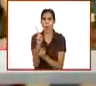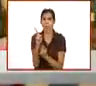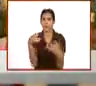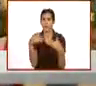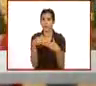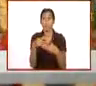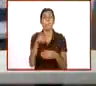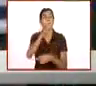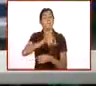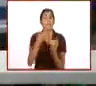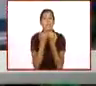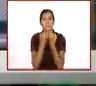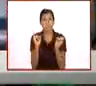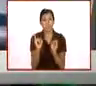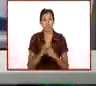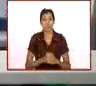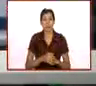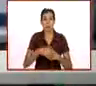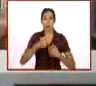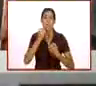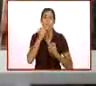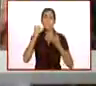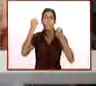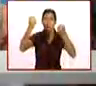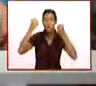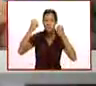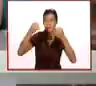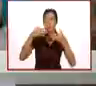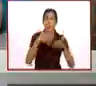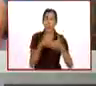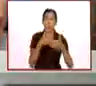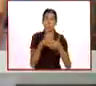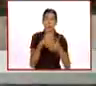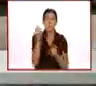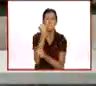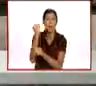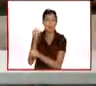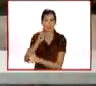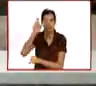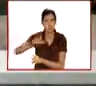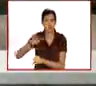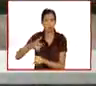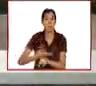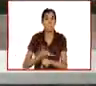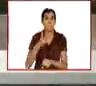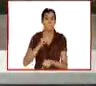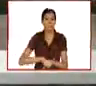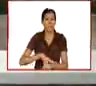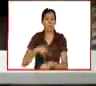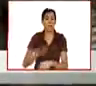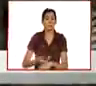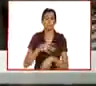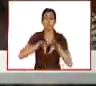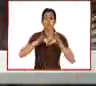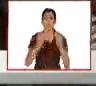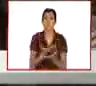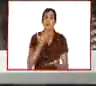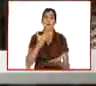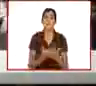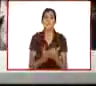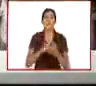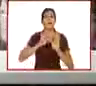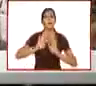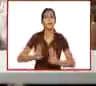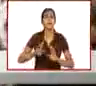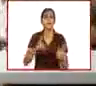gente inocente. Las manifestaciones en contra del crimen perpetrado en Gaza aumentan. A escala mundial exigen un alto al fuego